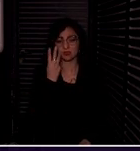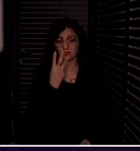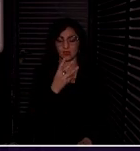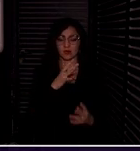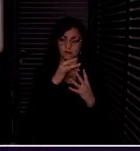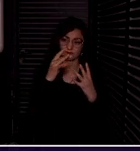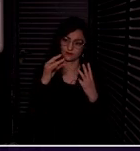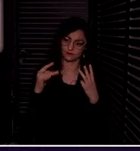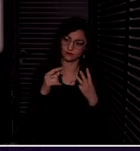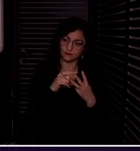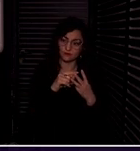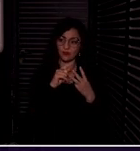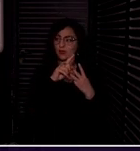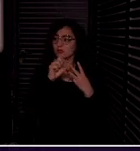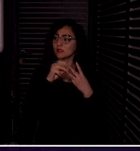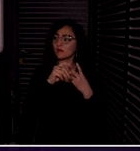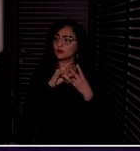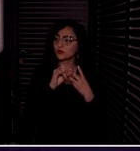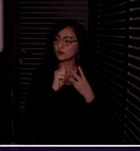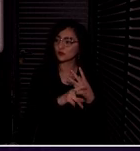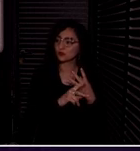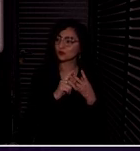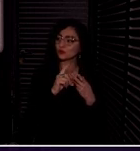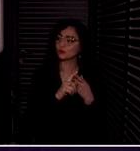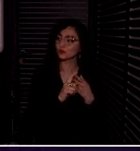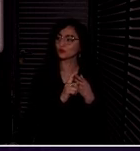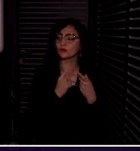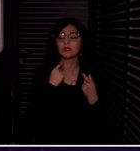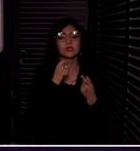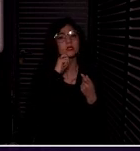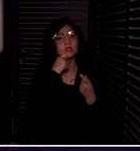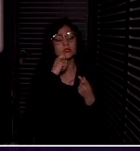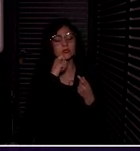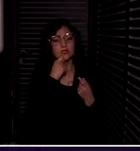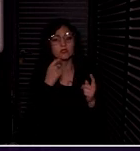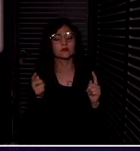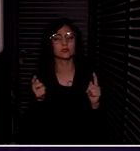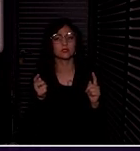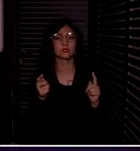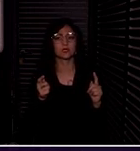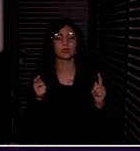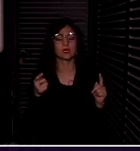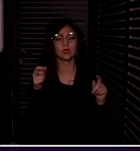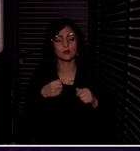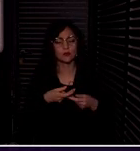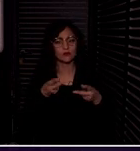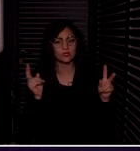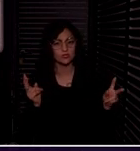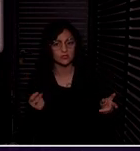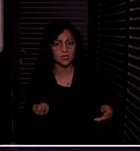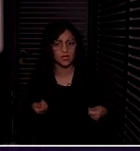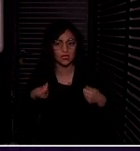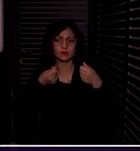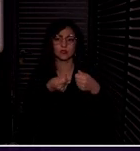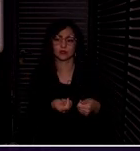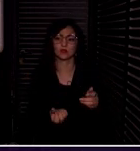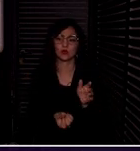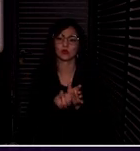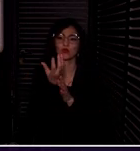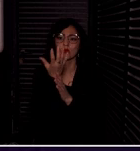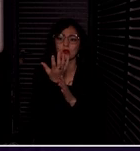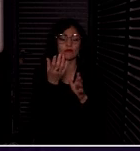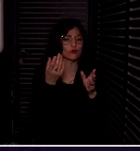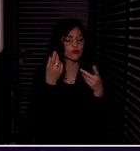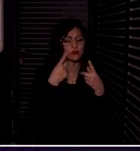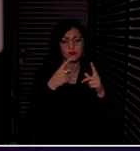¿no? La utopía Samsung, de qué tipo de soporte, que implica la publicidad convexa, la inversión en nuevos dispositivos, en esa